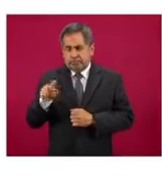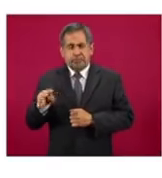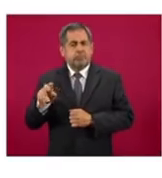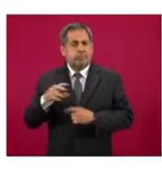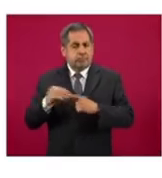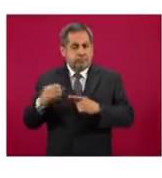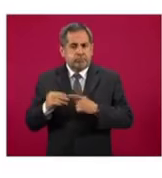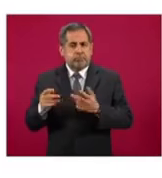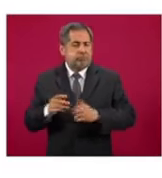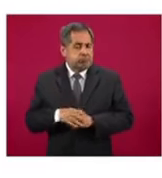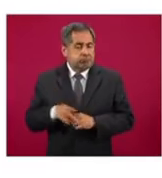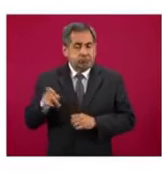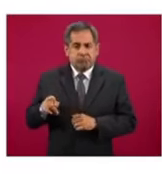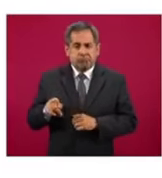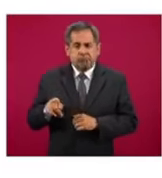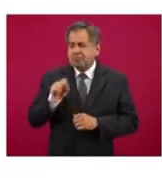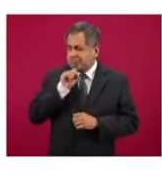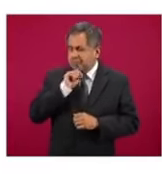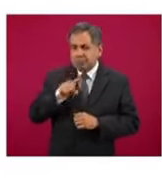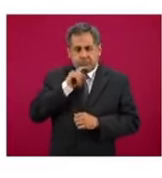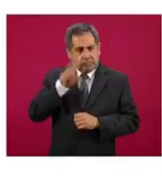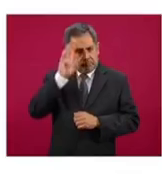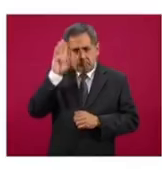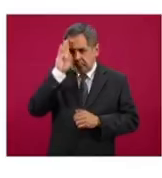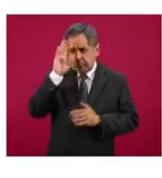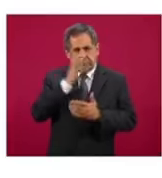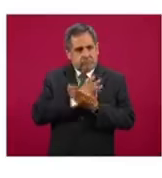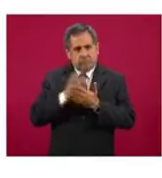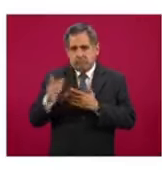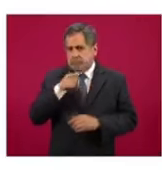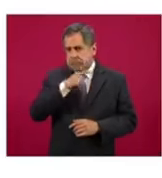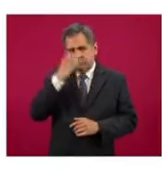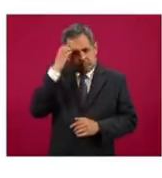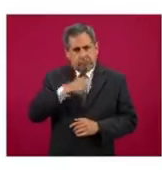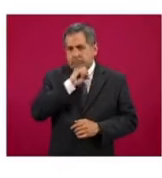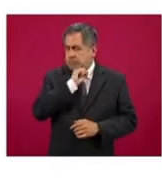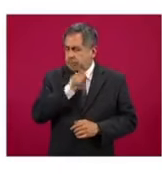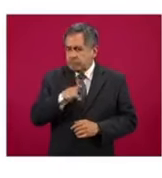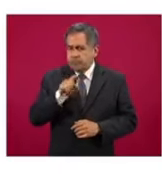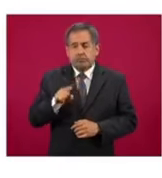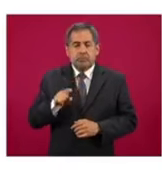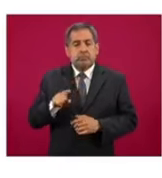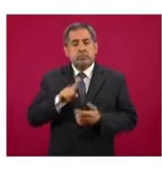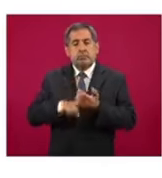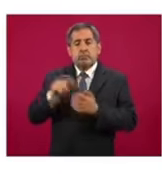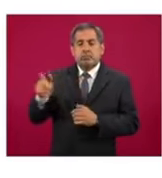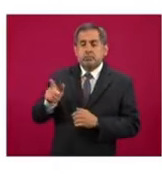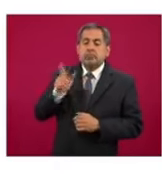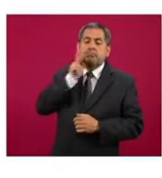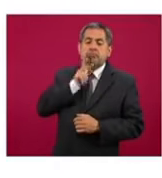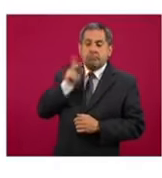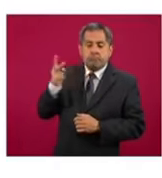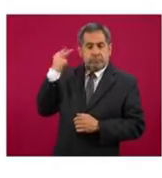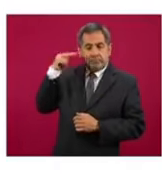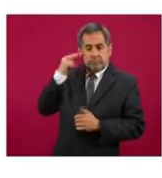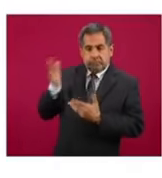gasolinera continuamente pasada de rosca Comparado con PEMEX en Veracruz Veracruz